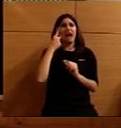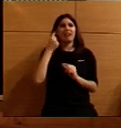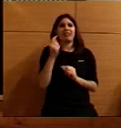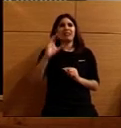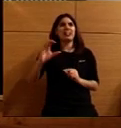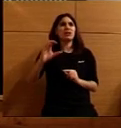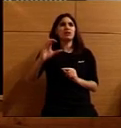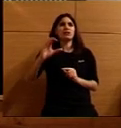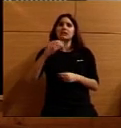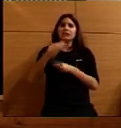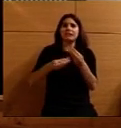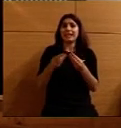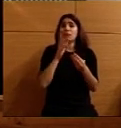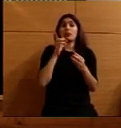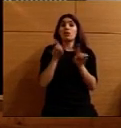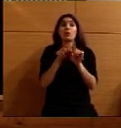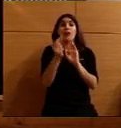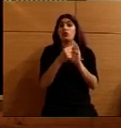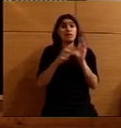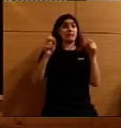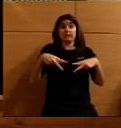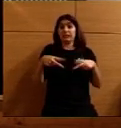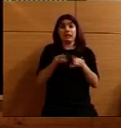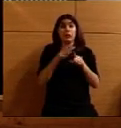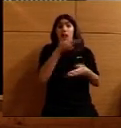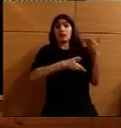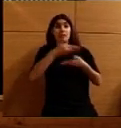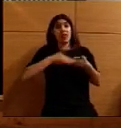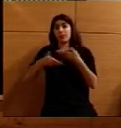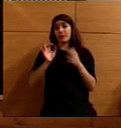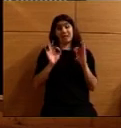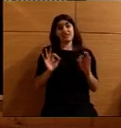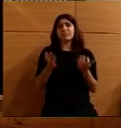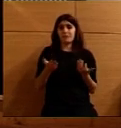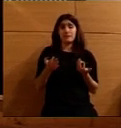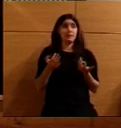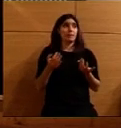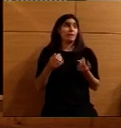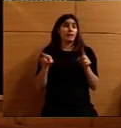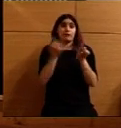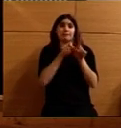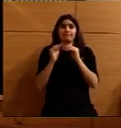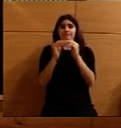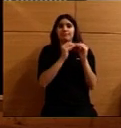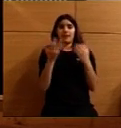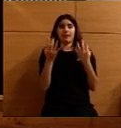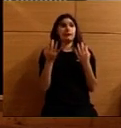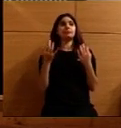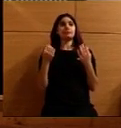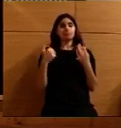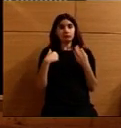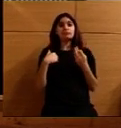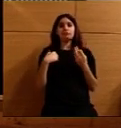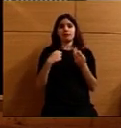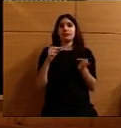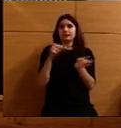es un fondo incondicional de cooperación como el otro que tenemos los ayuntamientos, los que no tienen riesgo de despoblación. Entonces, pues bueno, sí que nosotros incidimos